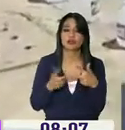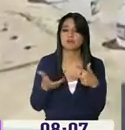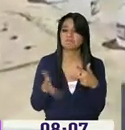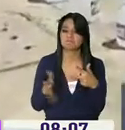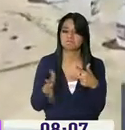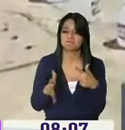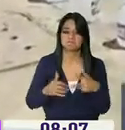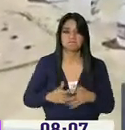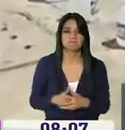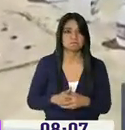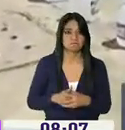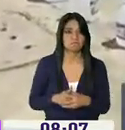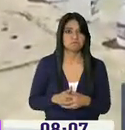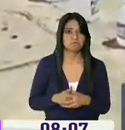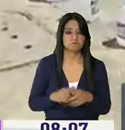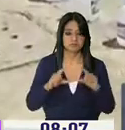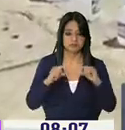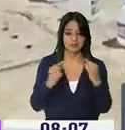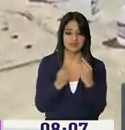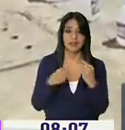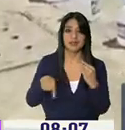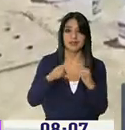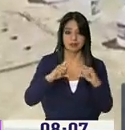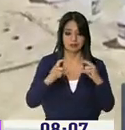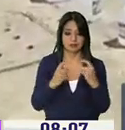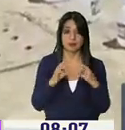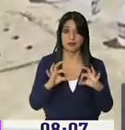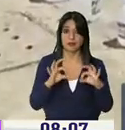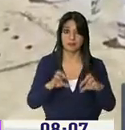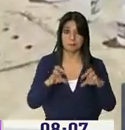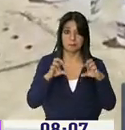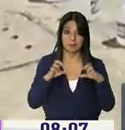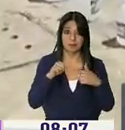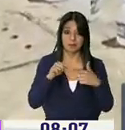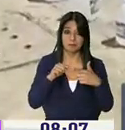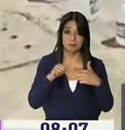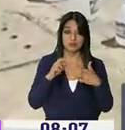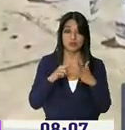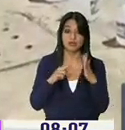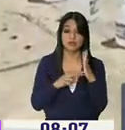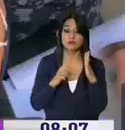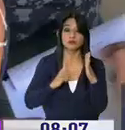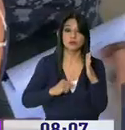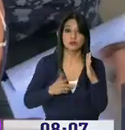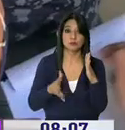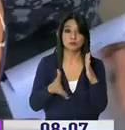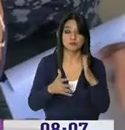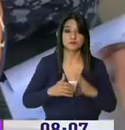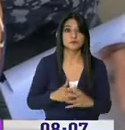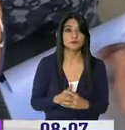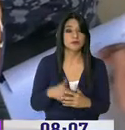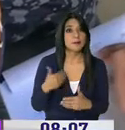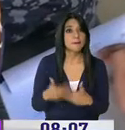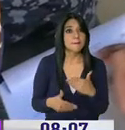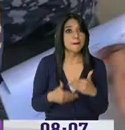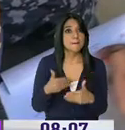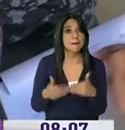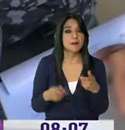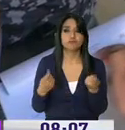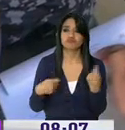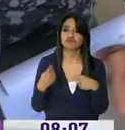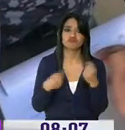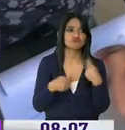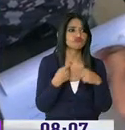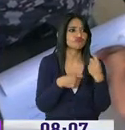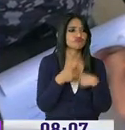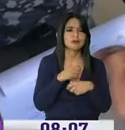verificó en el etiquetado del producto, el cual no contaba con registro sanitario. Conforme pasan los días, las promociones y ofertas